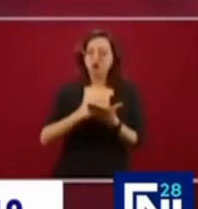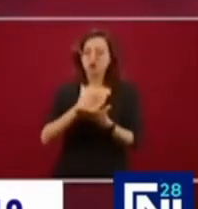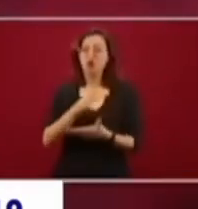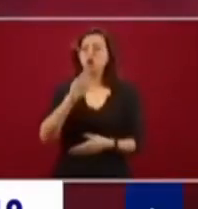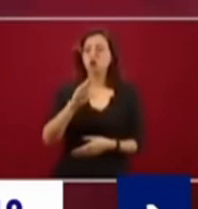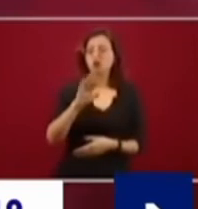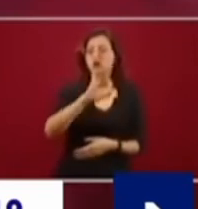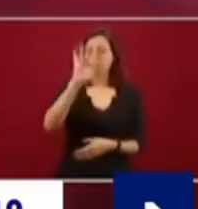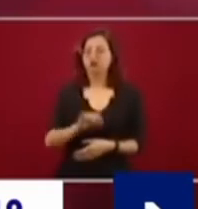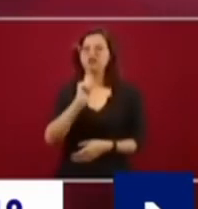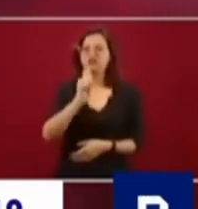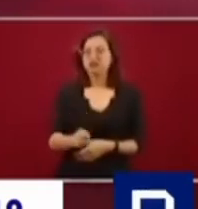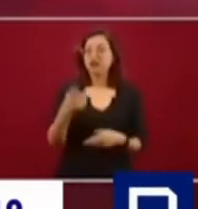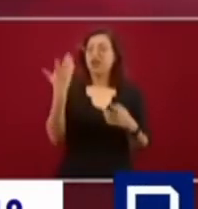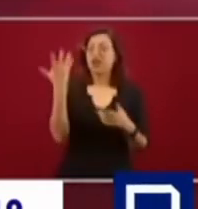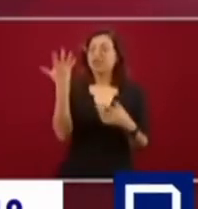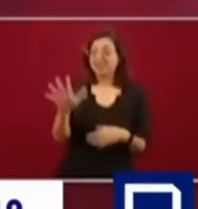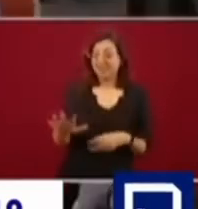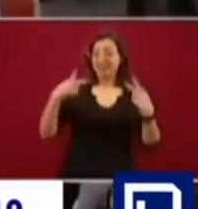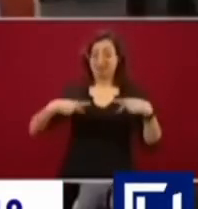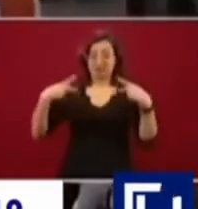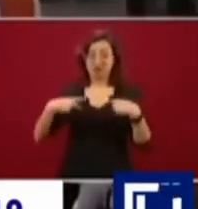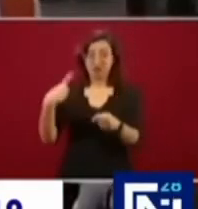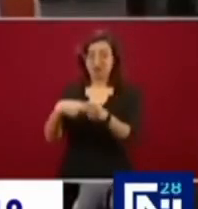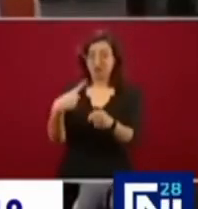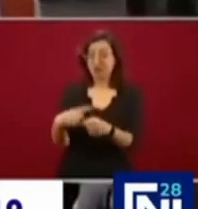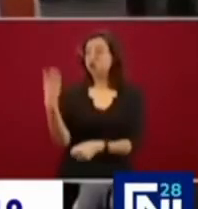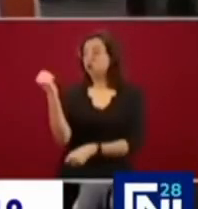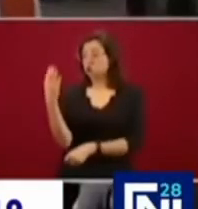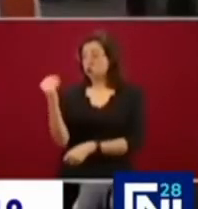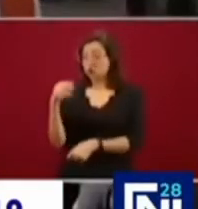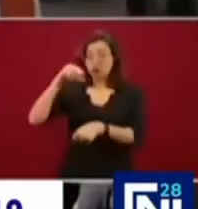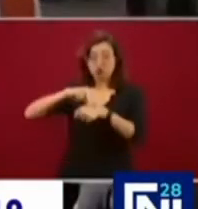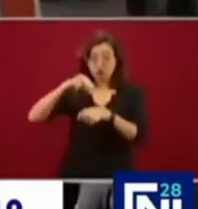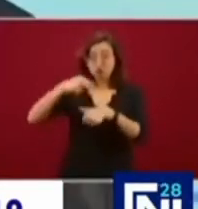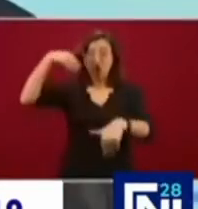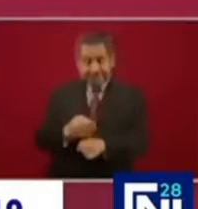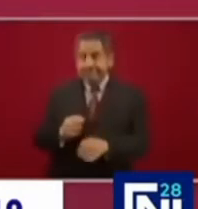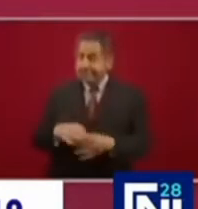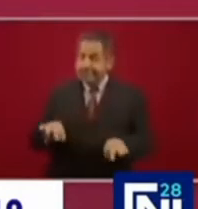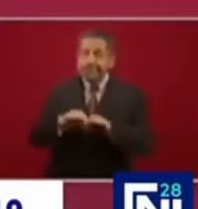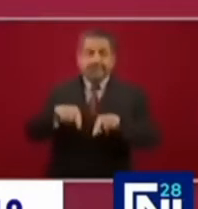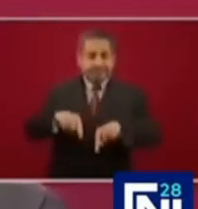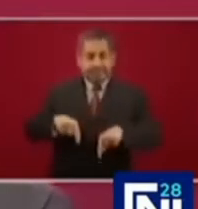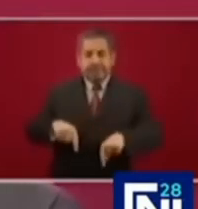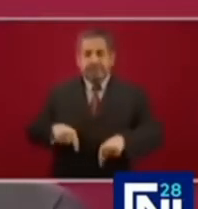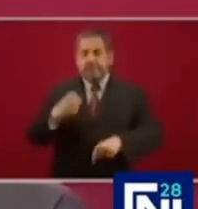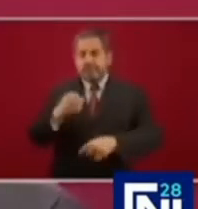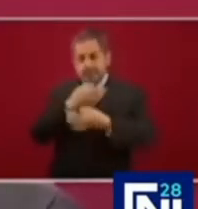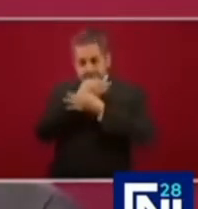cuales han llevado a la programación adecuada del momento del cambio de las distintas fases y las medidas de salud pública. Queremos